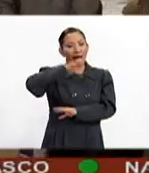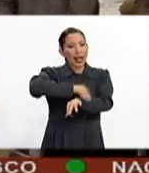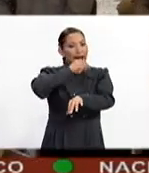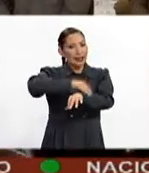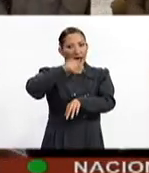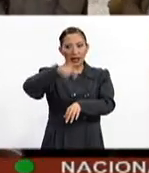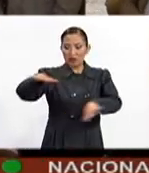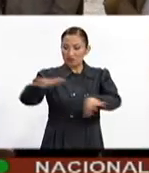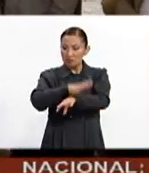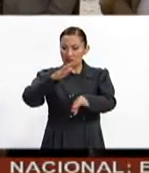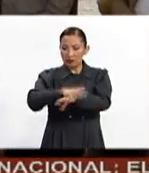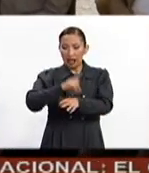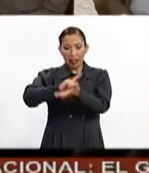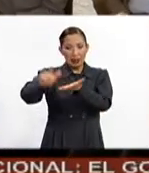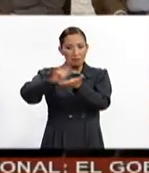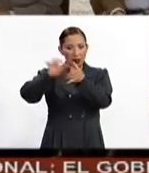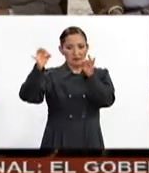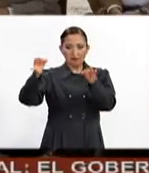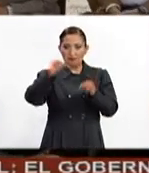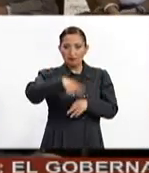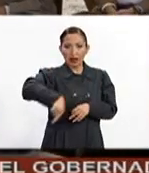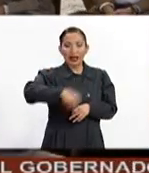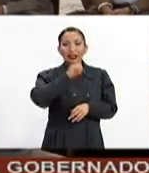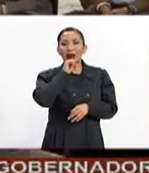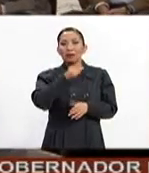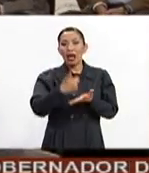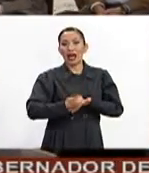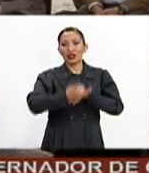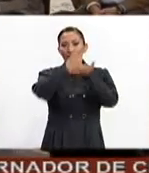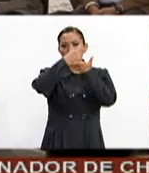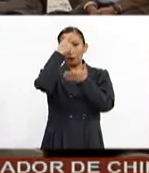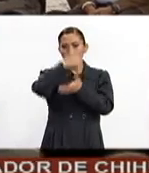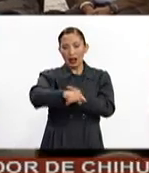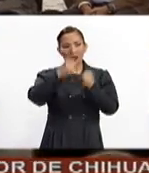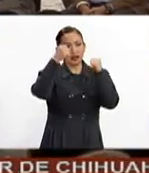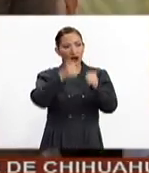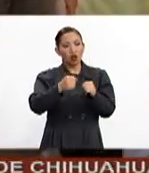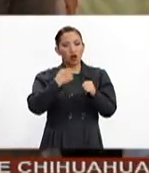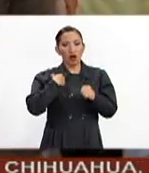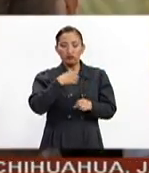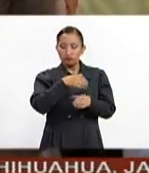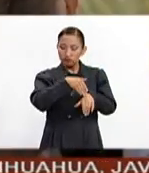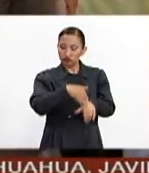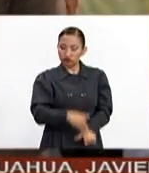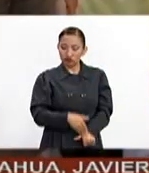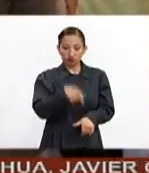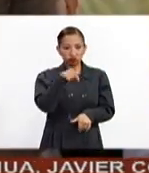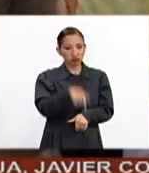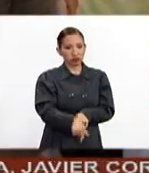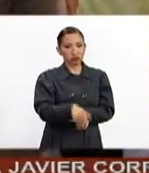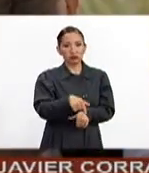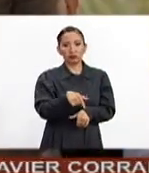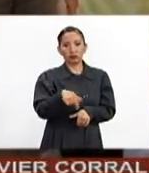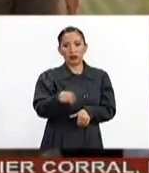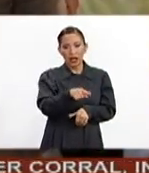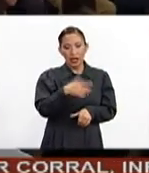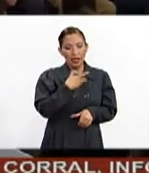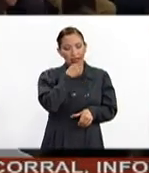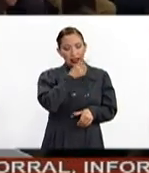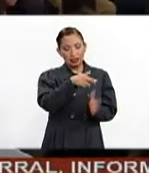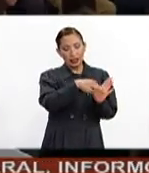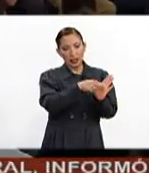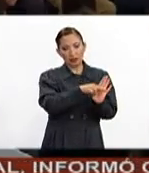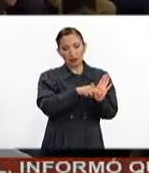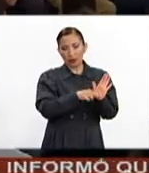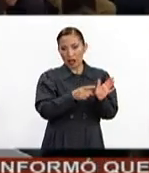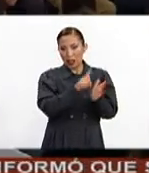de energía a energías limpias, que además de ayudarnos para garantizar que el cumplimiento, con el cumplimiento que establece la nueva